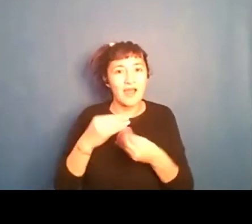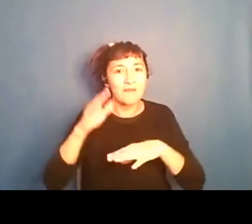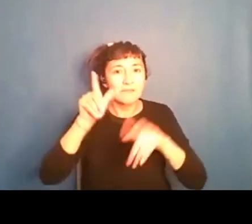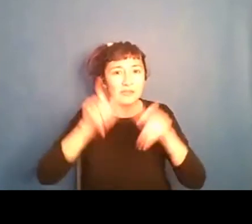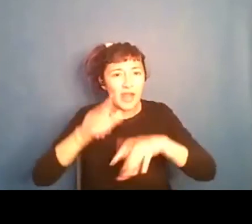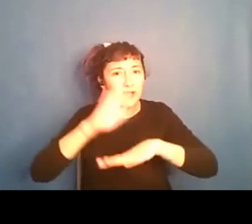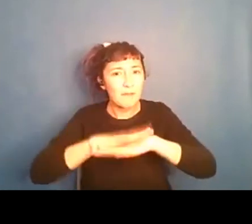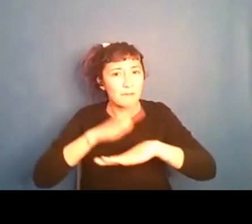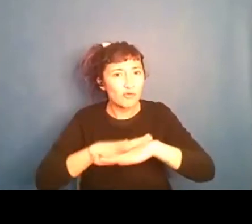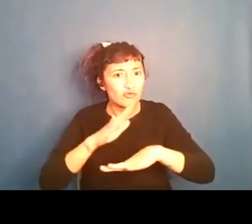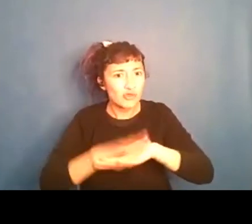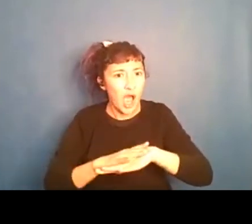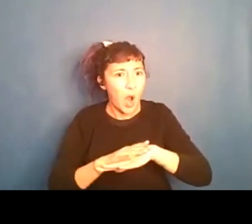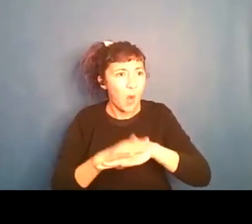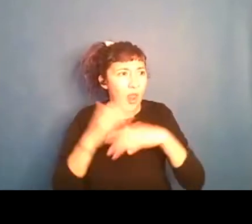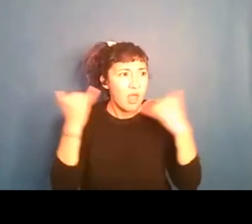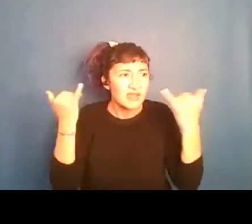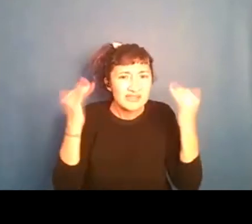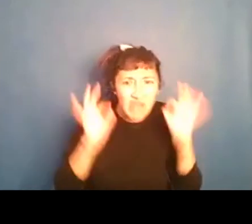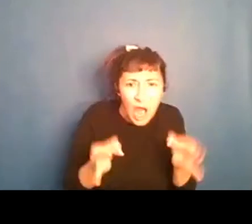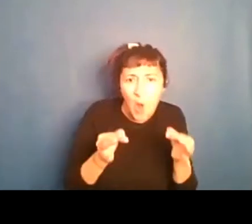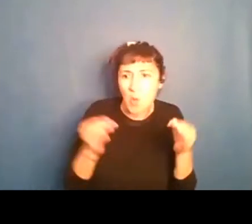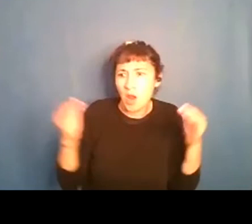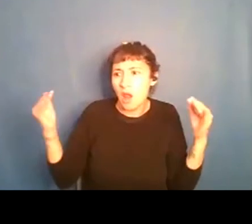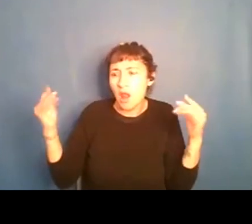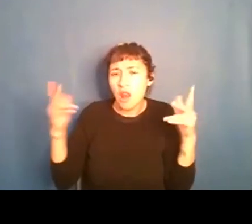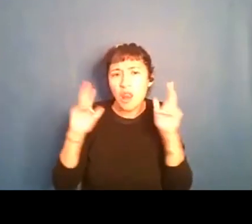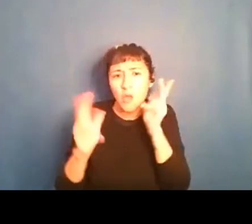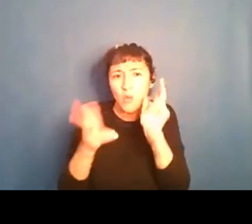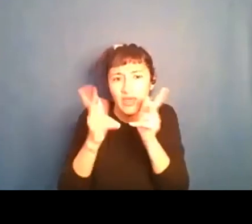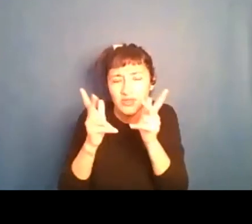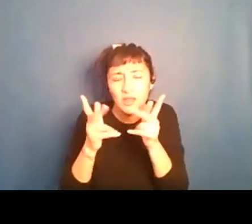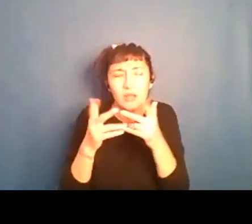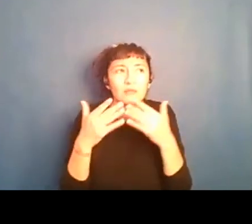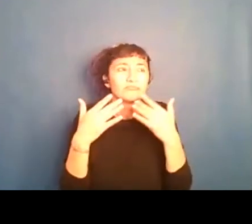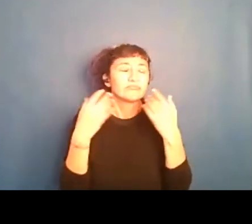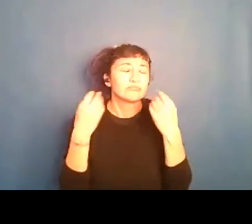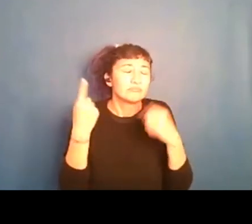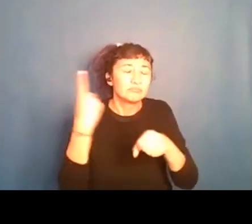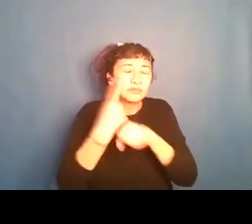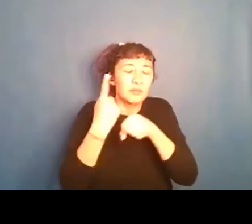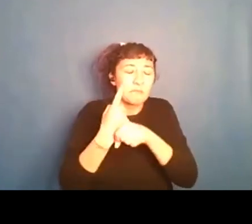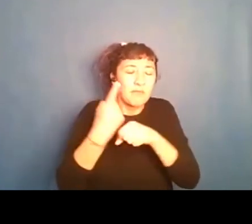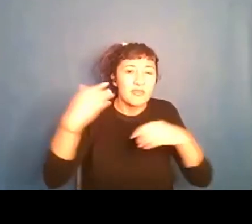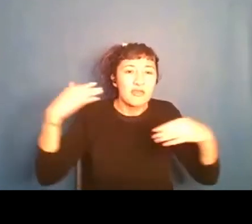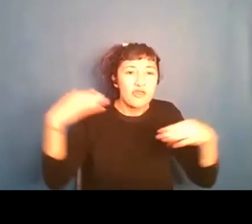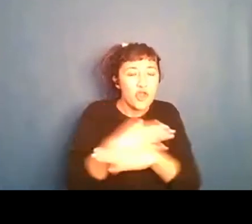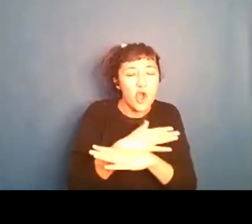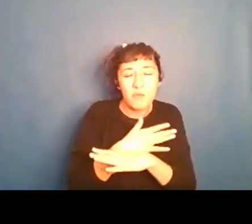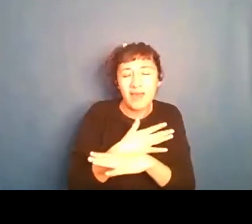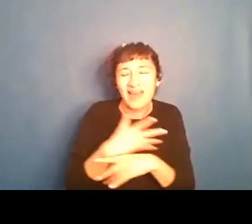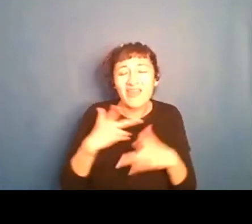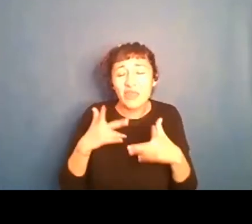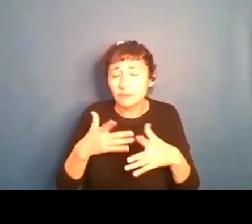responsable tenga lengua de señas meramente como primera lengua? Y les puedo asegurar que tenemos pruebas fervormente de